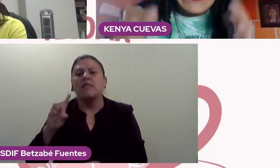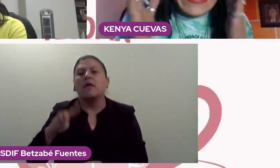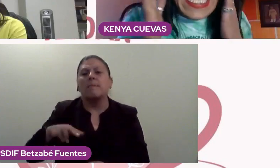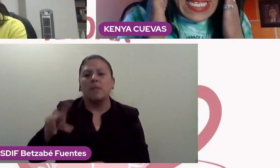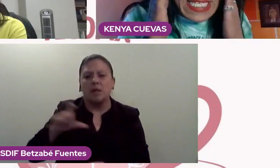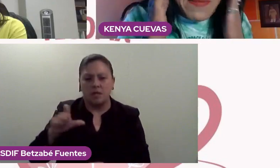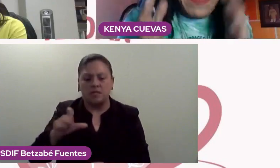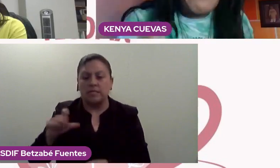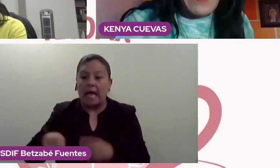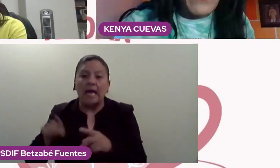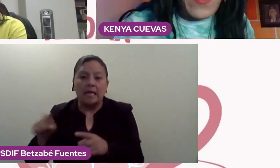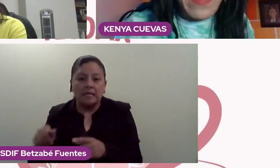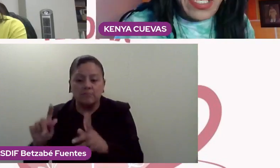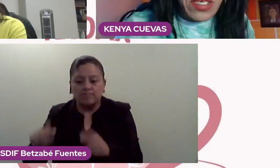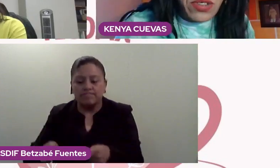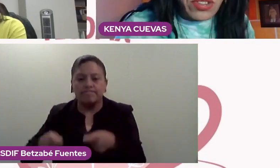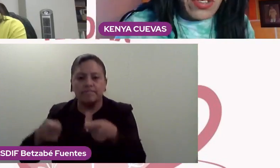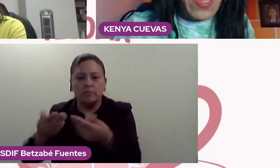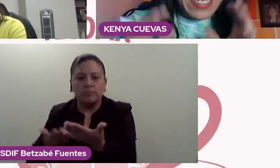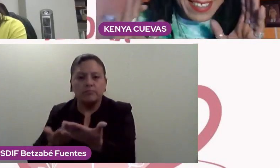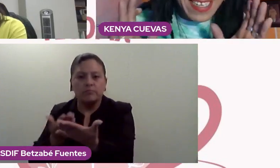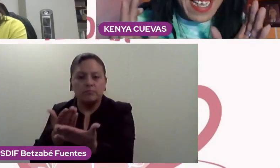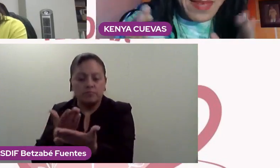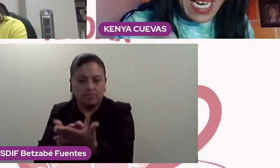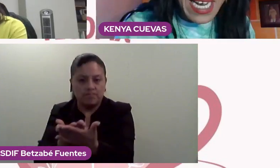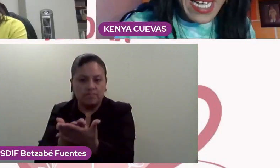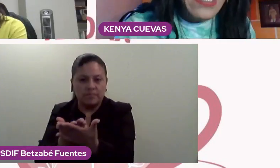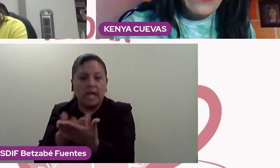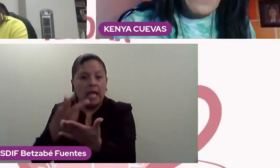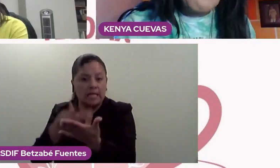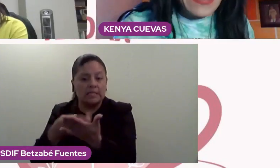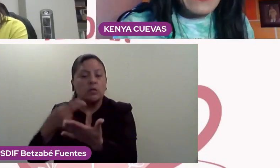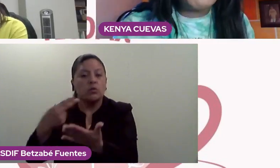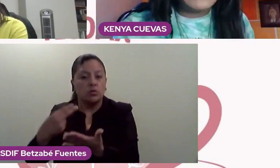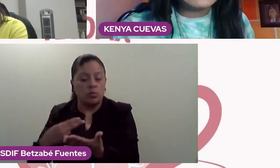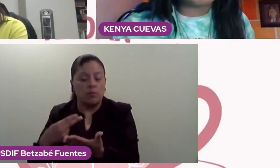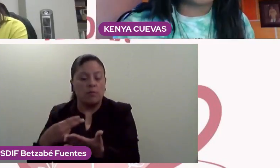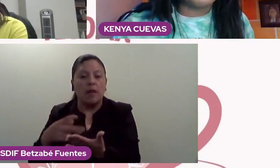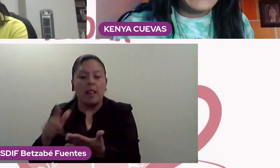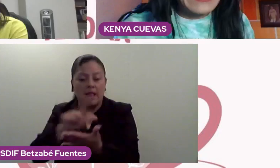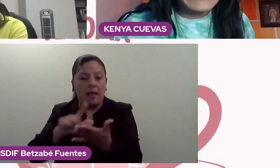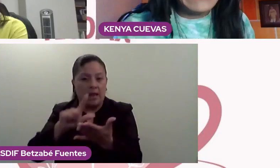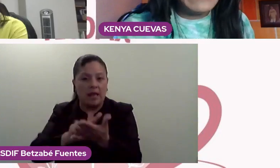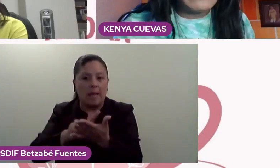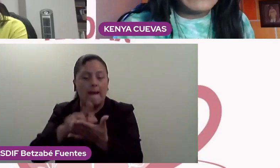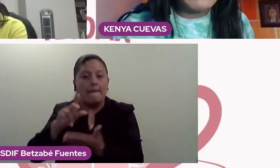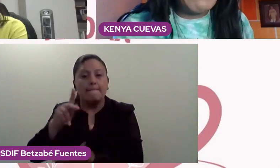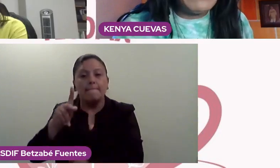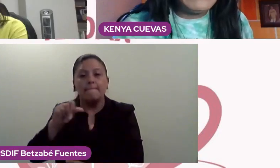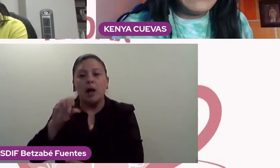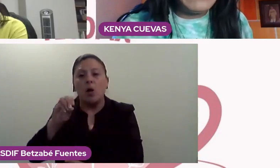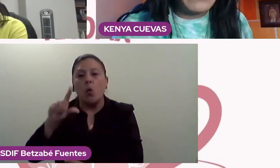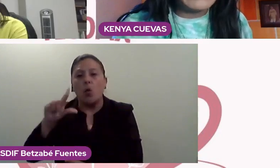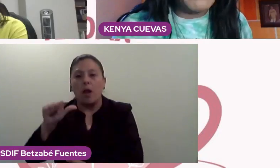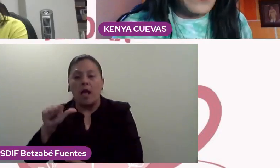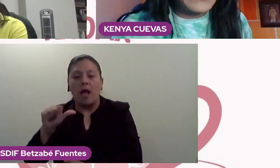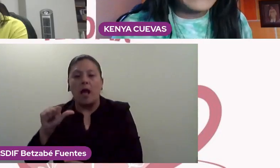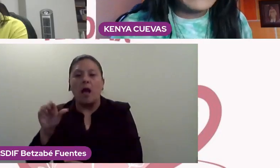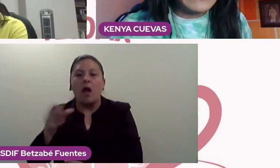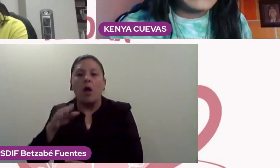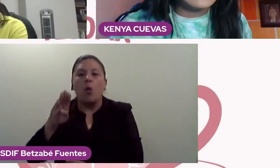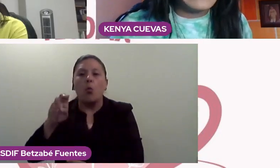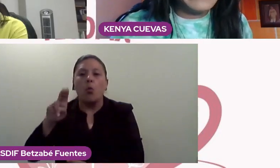la iniciativa Paola Buenrostro, así se llama la ley, para poder tipificar el delito de transfeminicidio que se